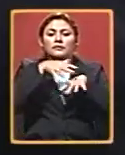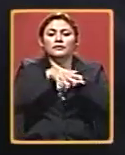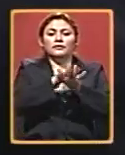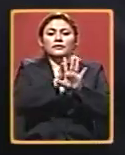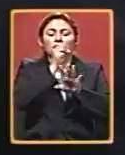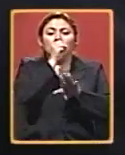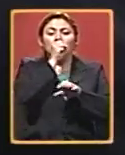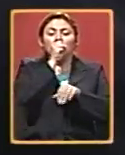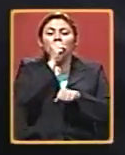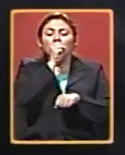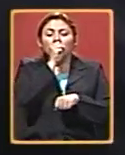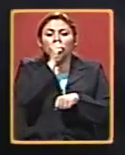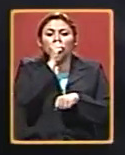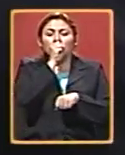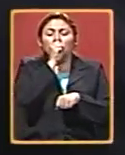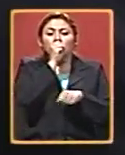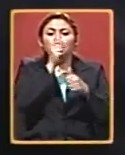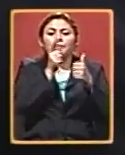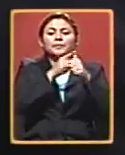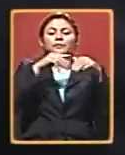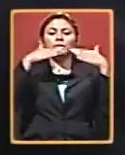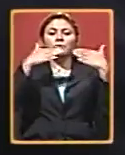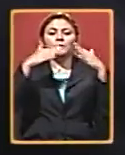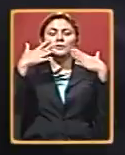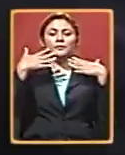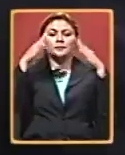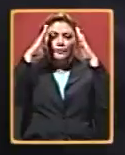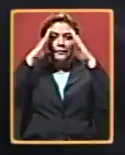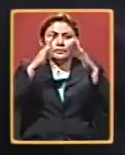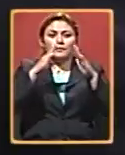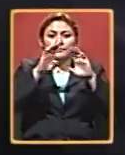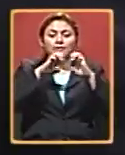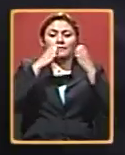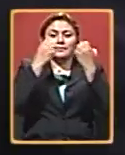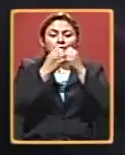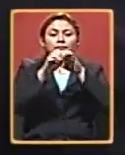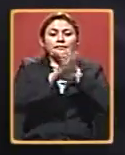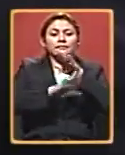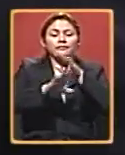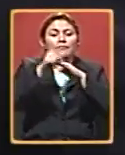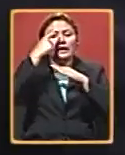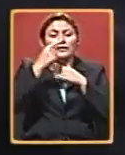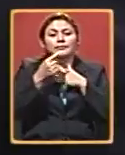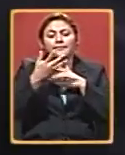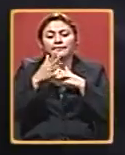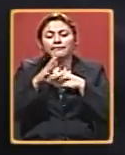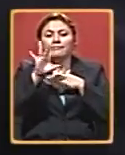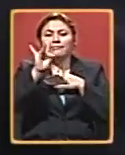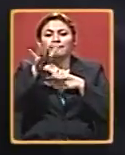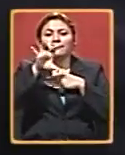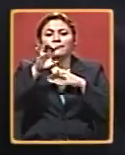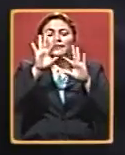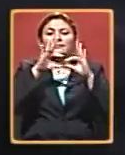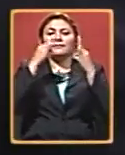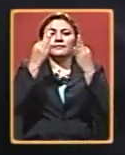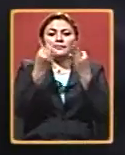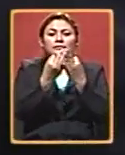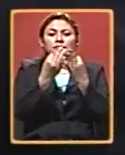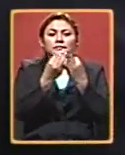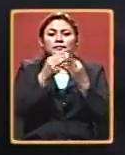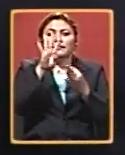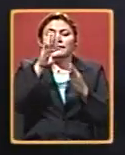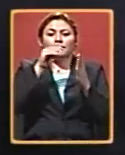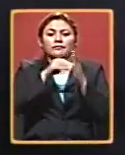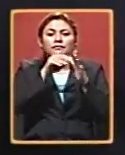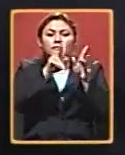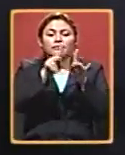nivel de atención con ese equipo básico para aproximadamente 800 familias, unas